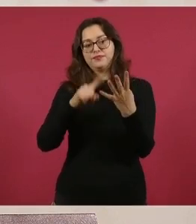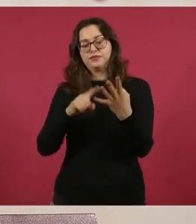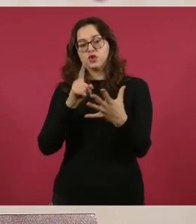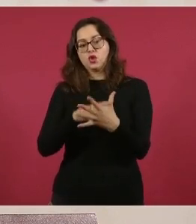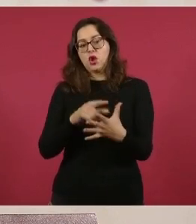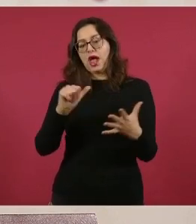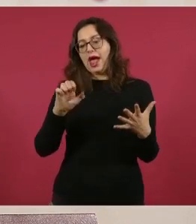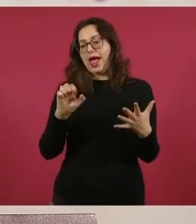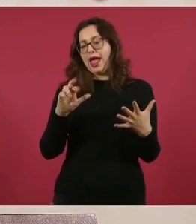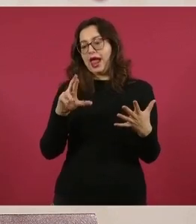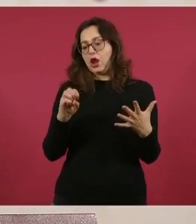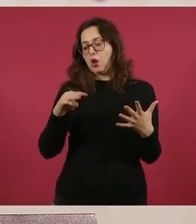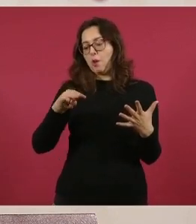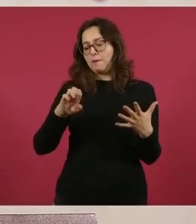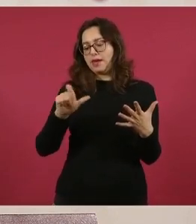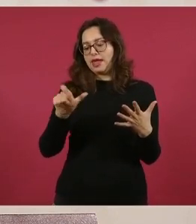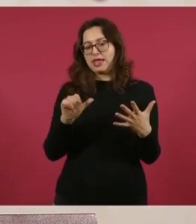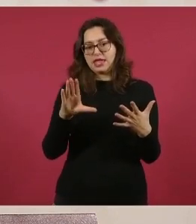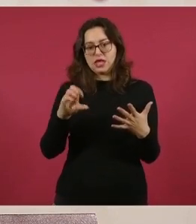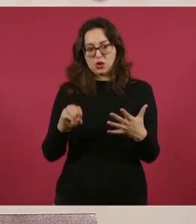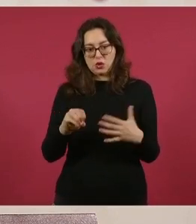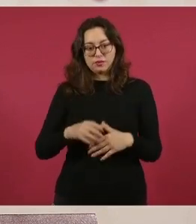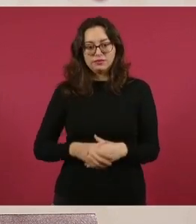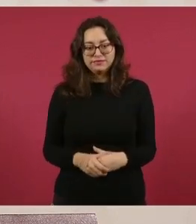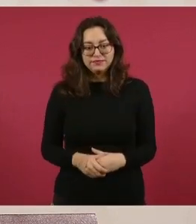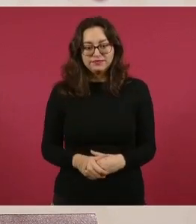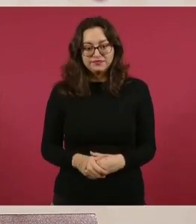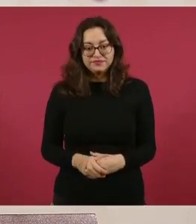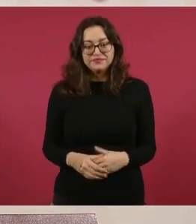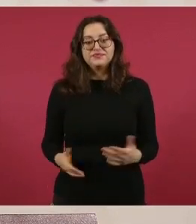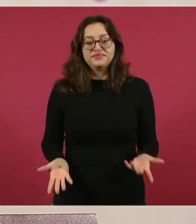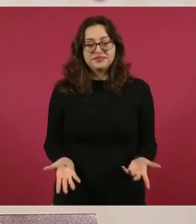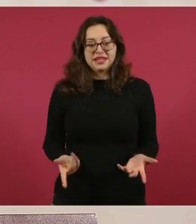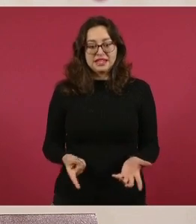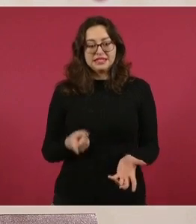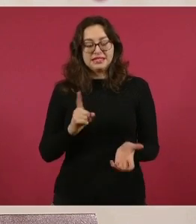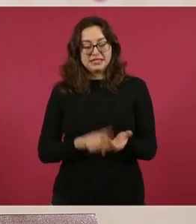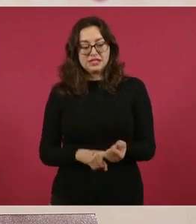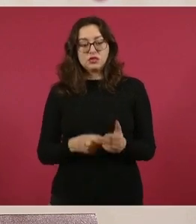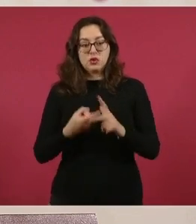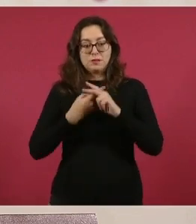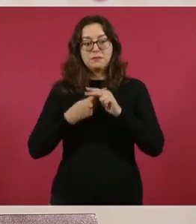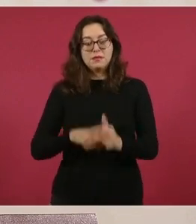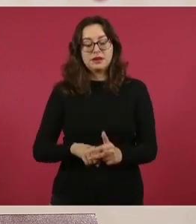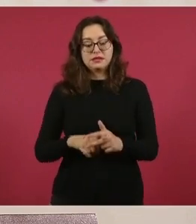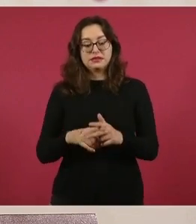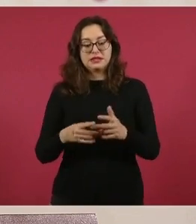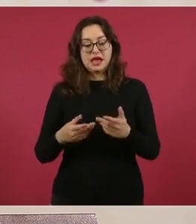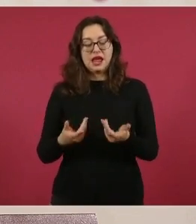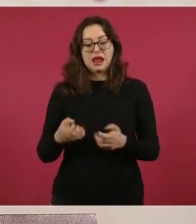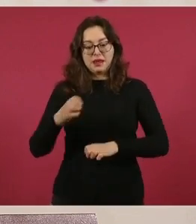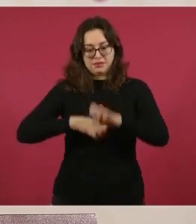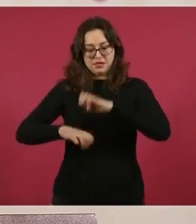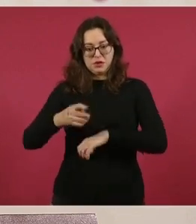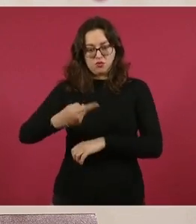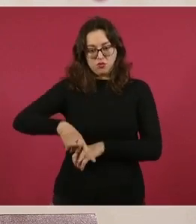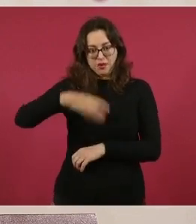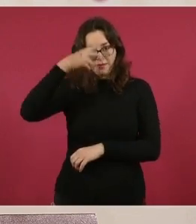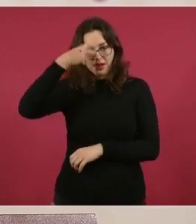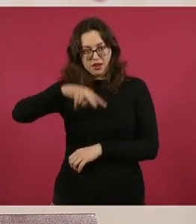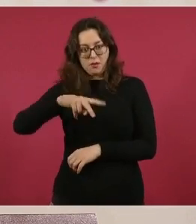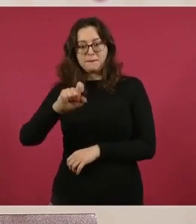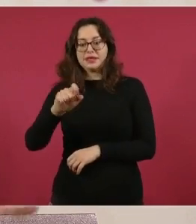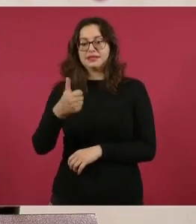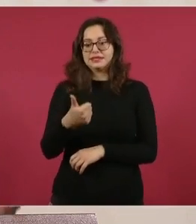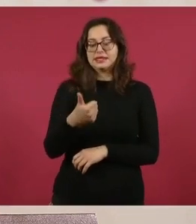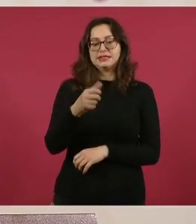la empresa, la aerolínea mexicana, se está contemplando que inicie operaciones el 26 de diciembre. Adicionalmente, por lo